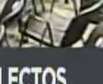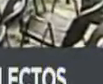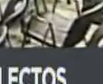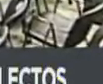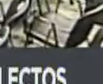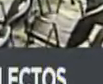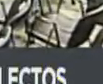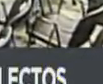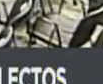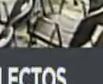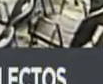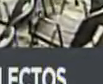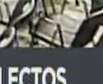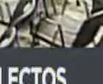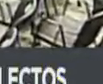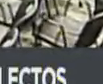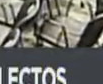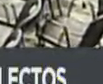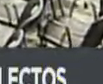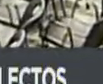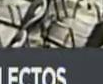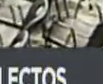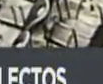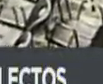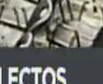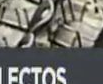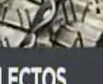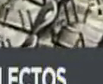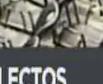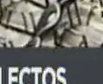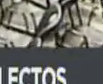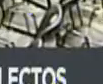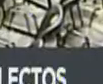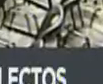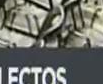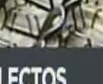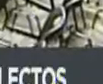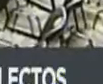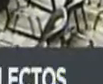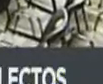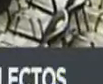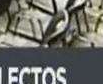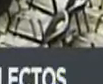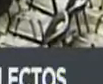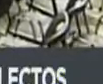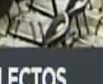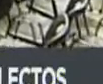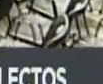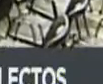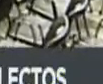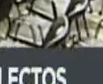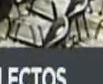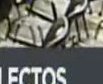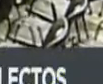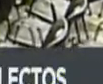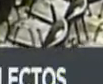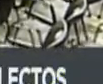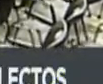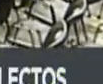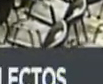temas electorales, quienes garantizaron la efectividad y la eficacia de esta logística, de esta maquinaria